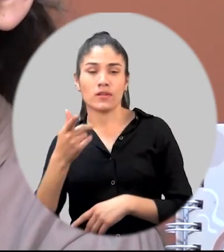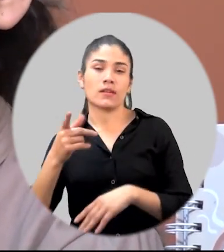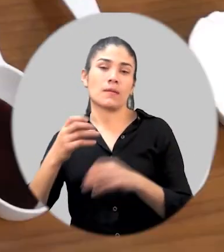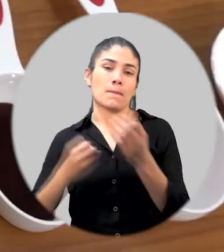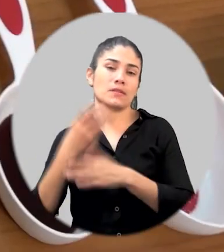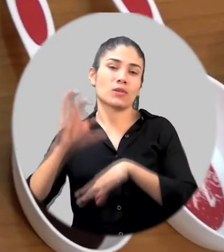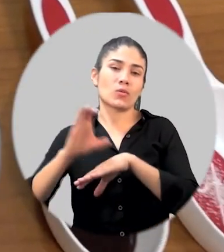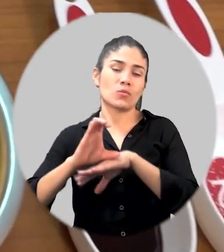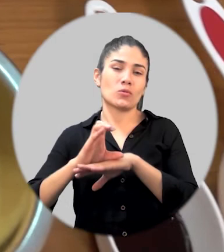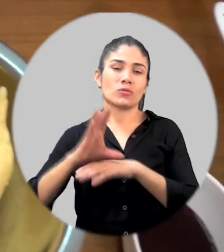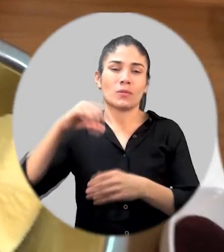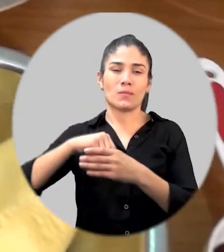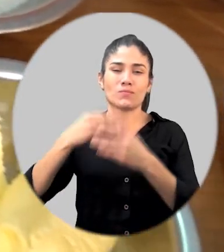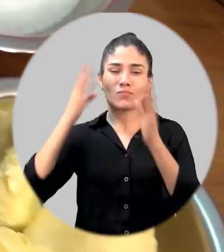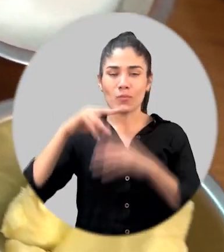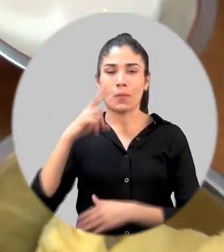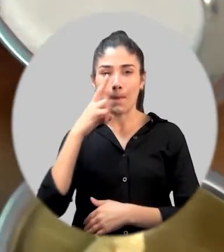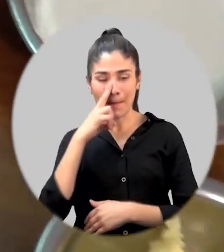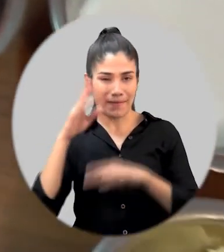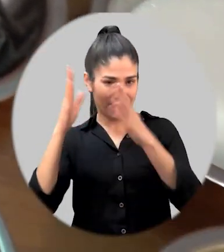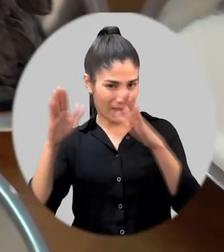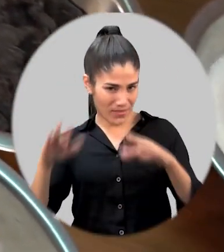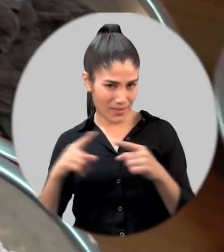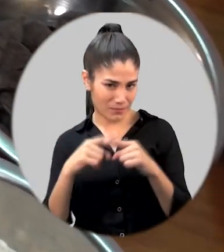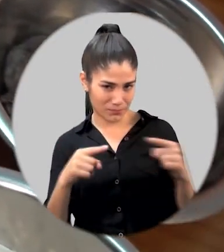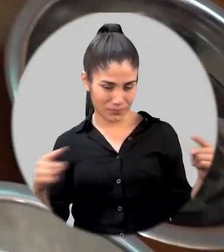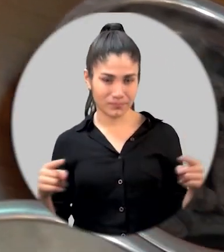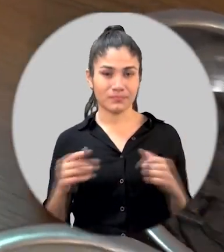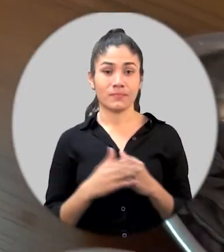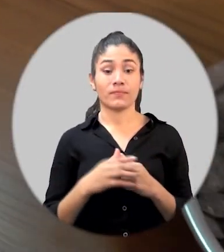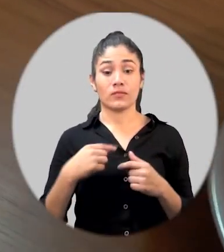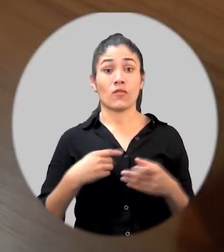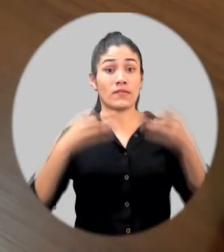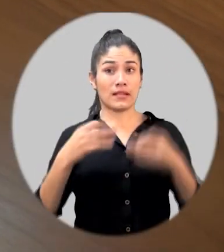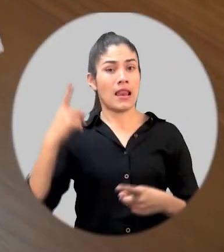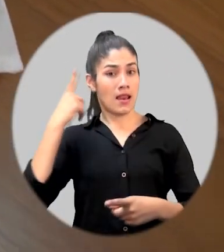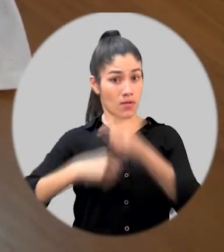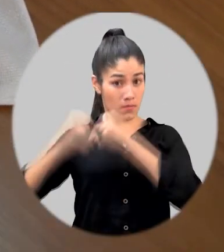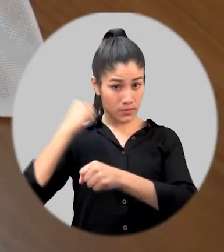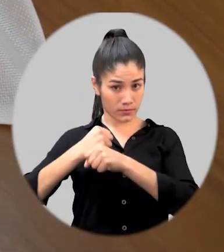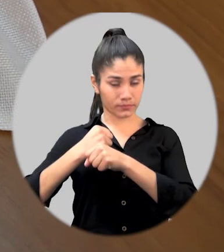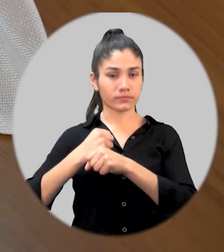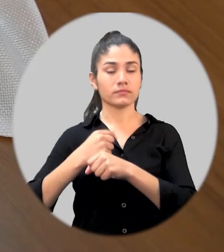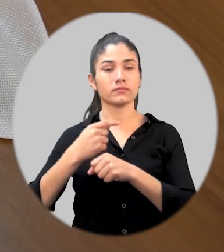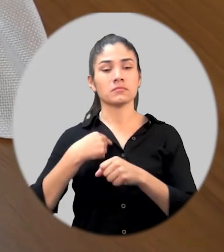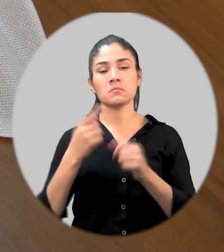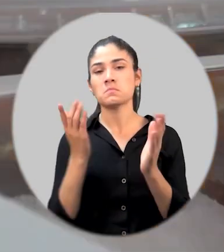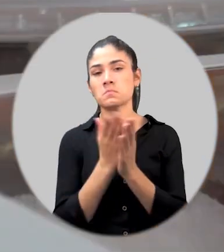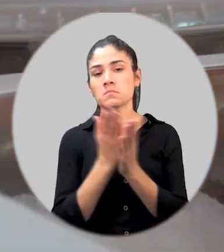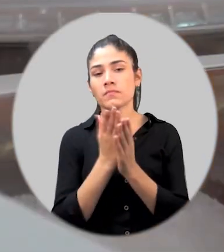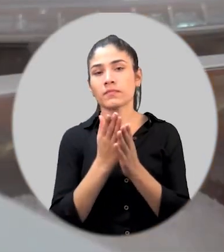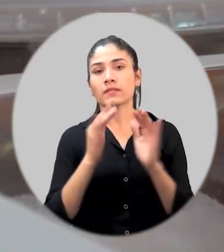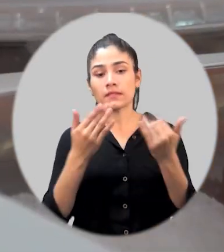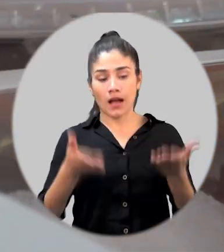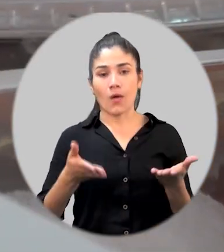navideñas. Yo me empecé a capacitar oficialmente el año pasado porque empecé mi carrera en el IGA, que concluyó